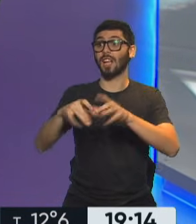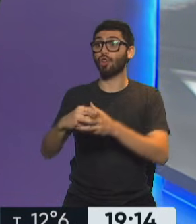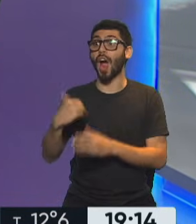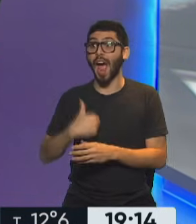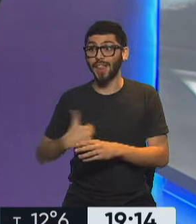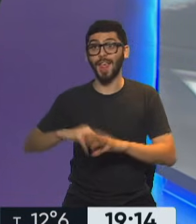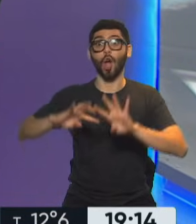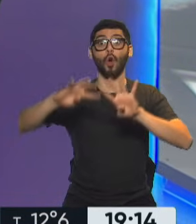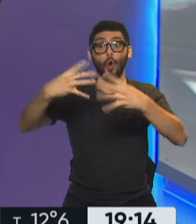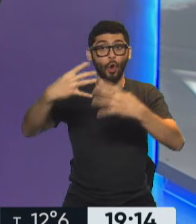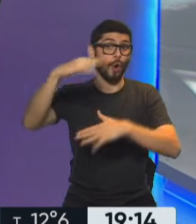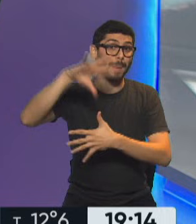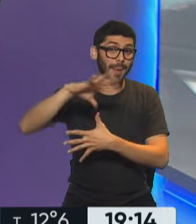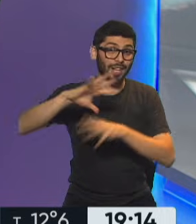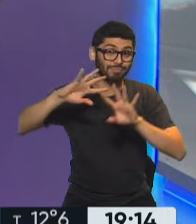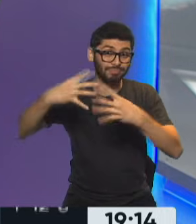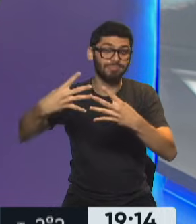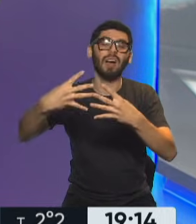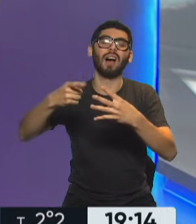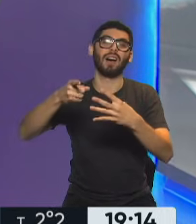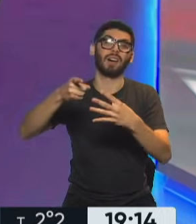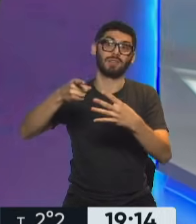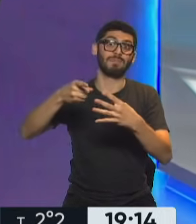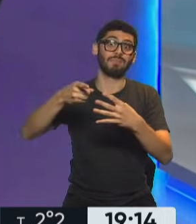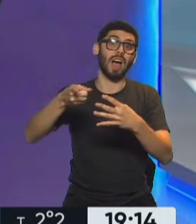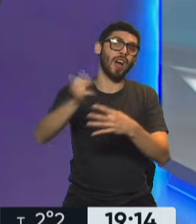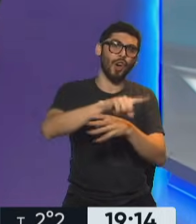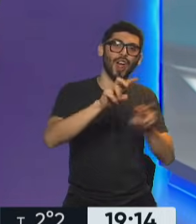argentina en los cuartos final de la Copa América que se está desarrollando, a más noticias en esta síntesis.